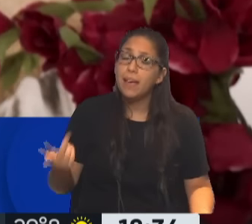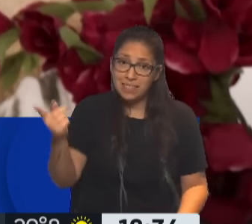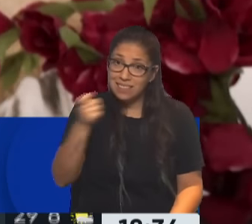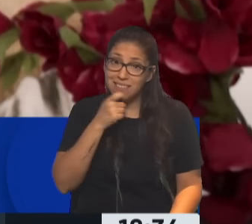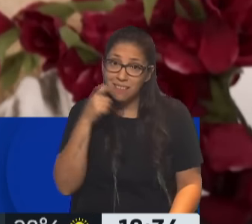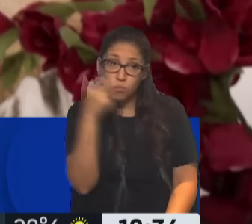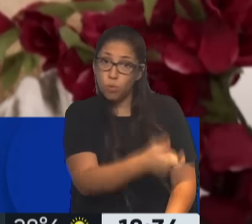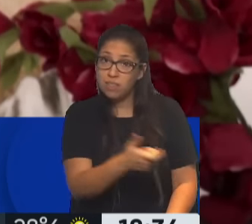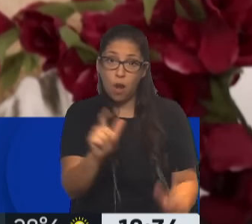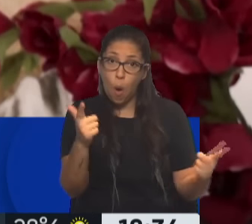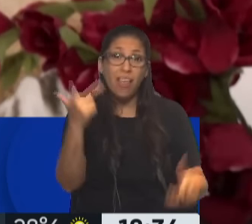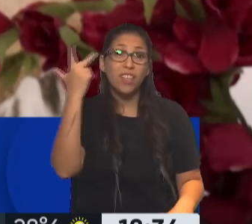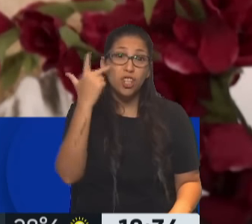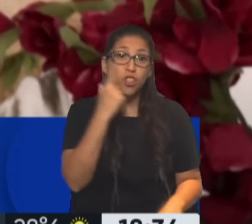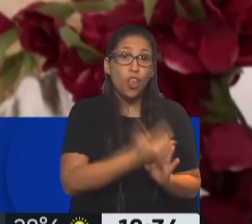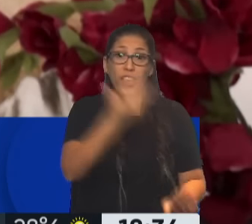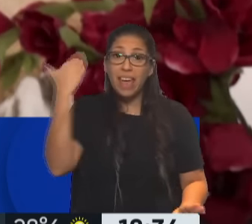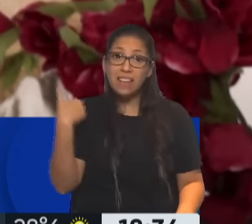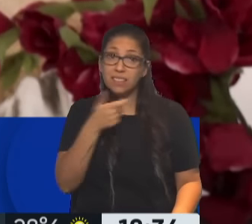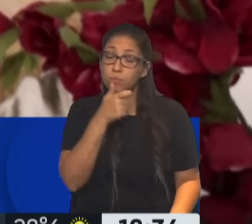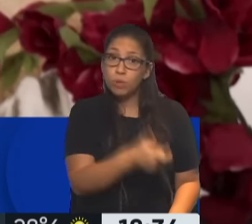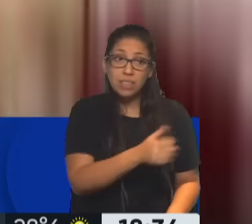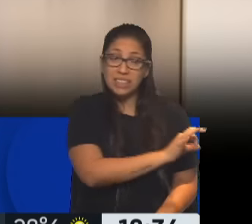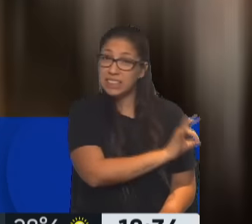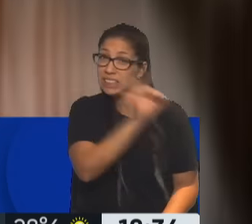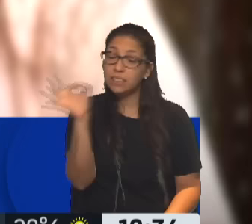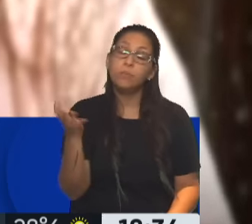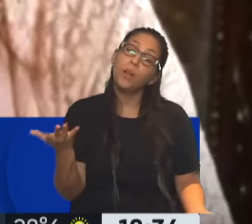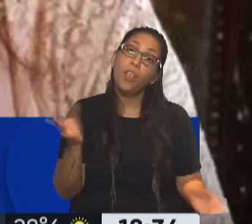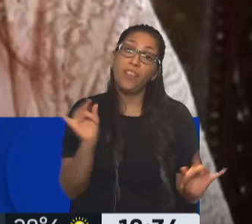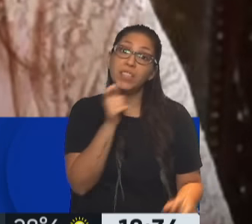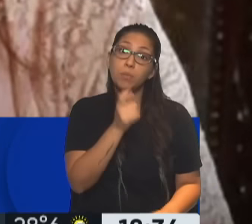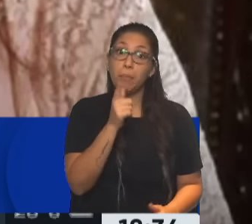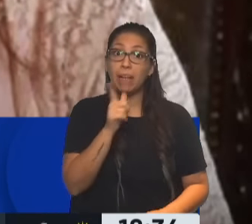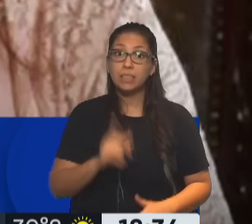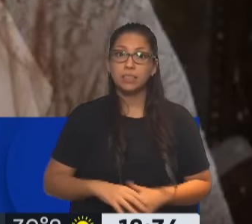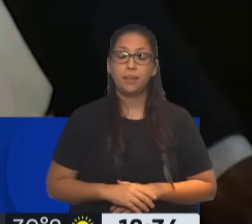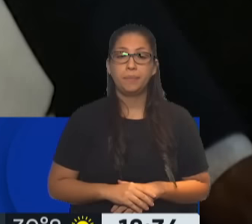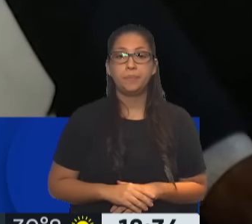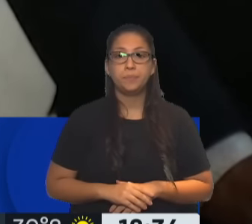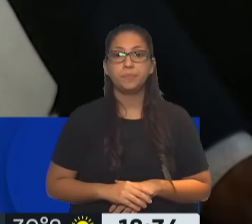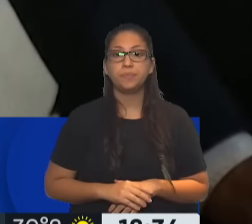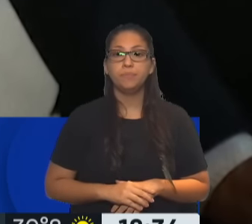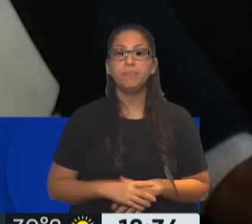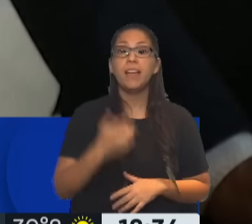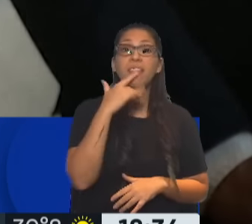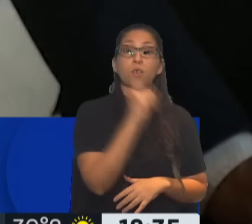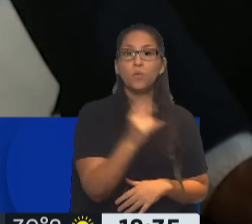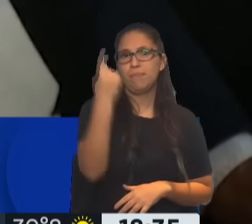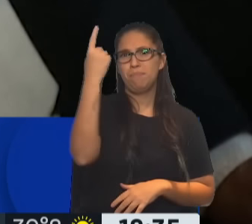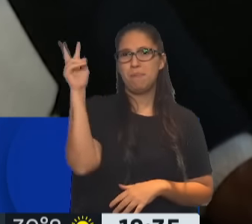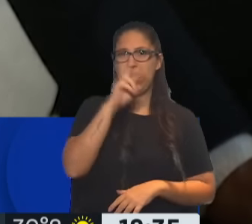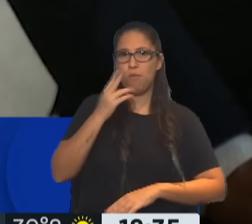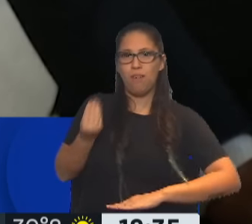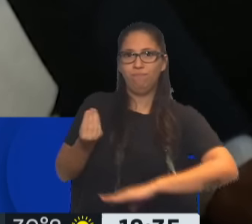hace 18 días es porque quizás la respuesta es muy difícil. Ante la denuncia, la primera mujer en ejercer la presidencia de